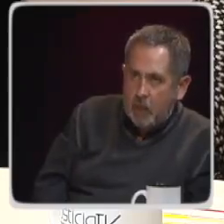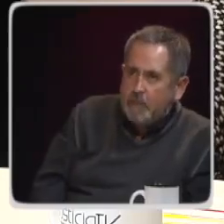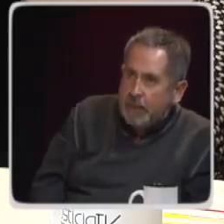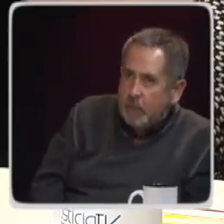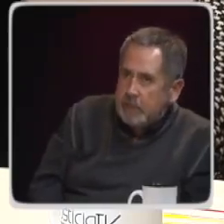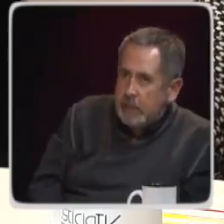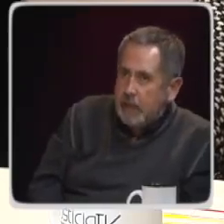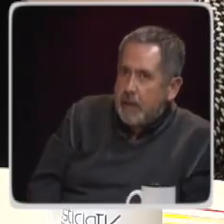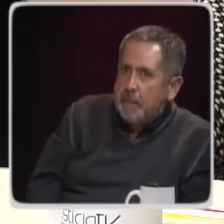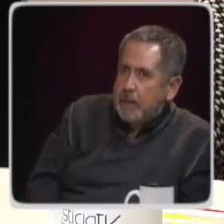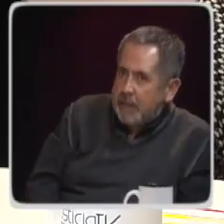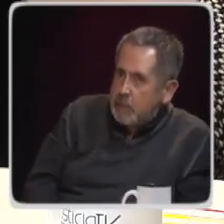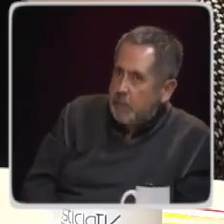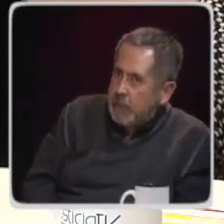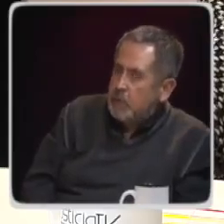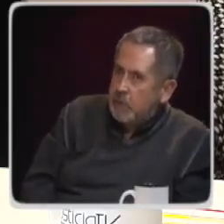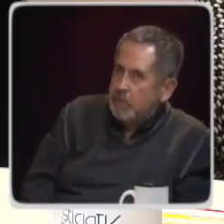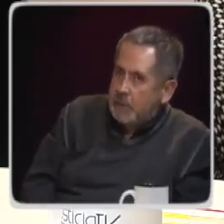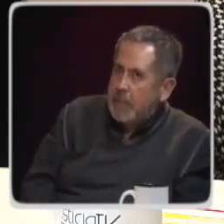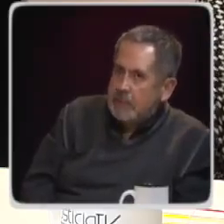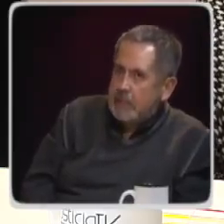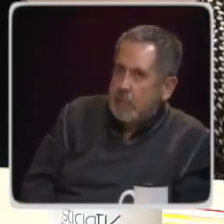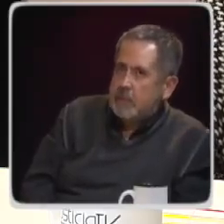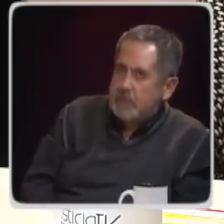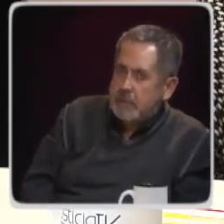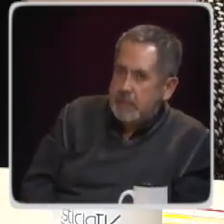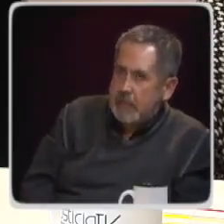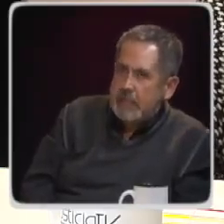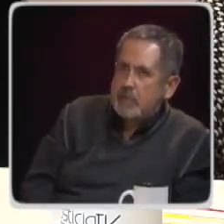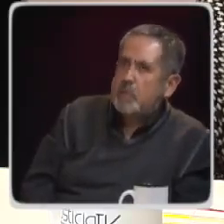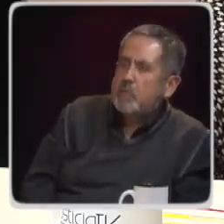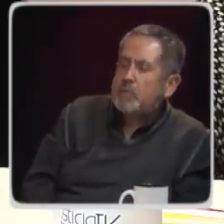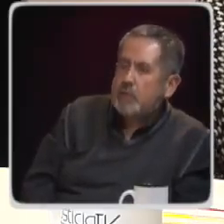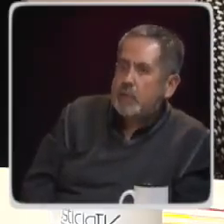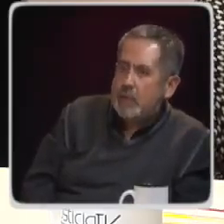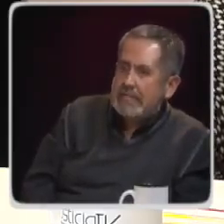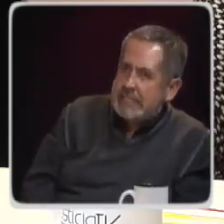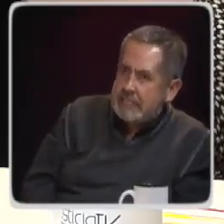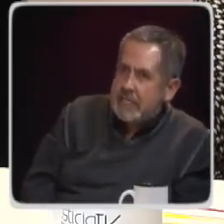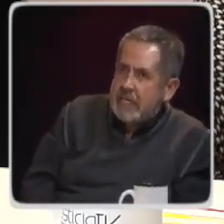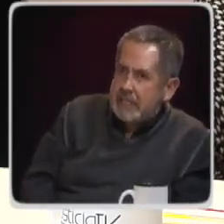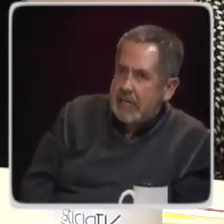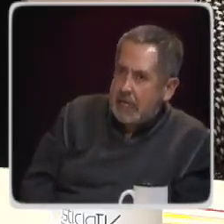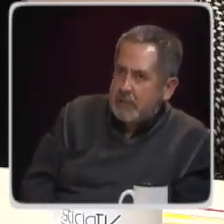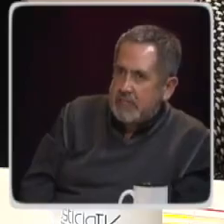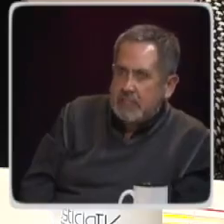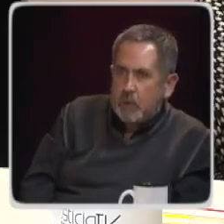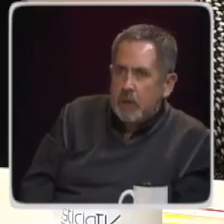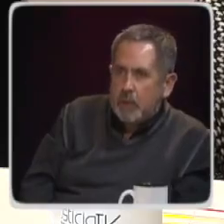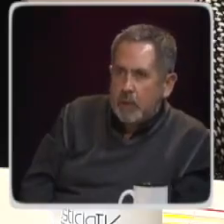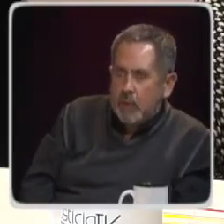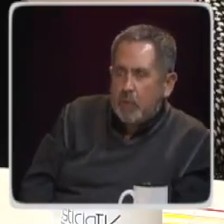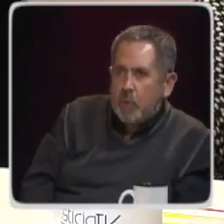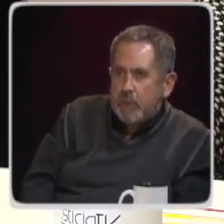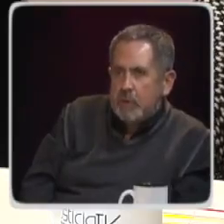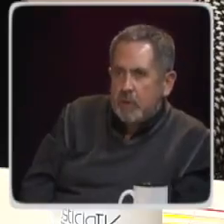los sordos para sensibilizar a nuestros otros compañeros diputados y decirles, compañeros, necesitamos este